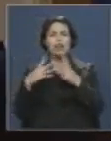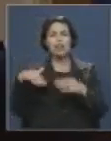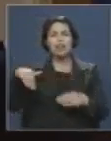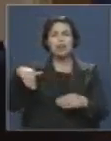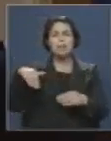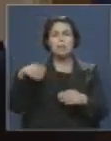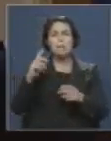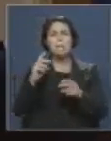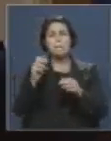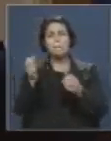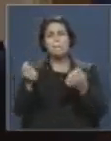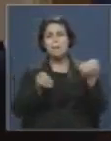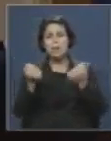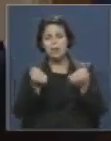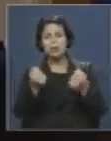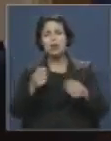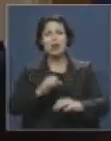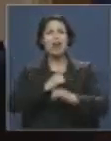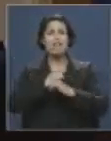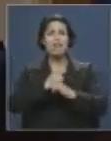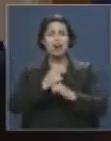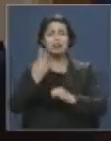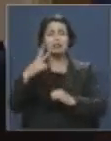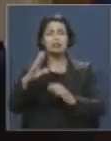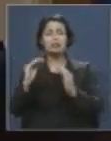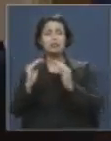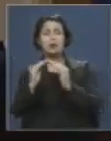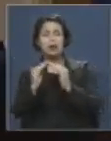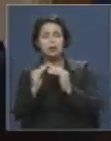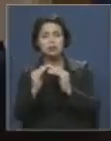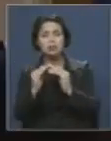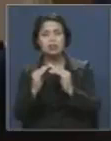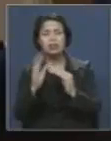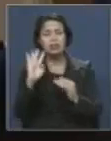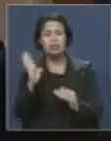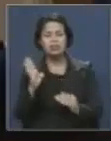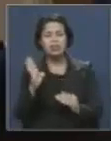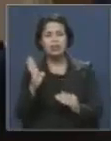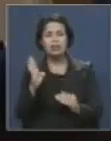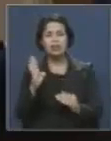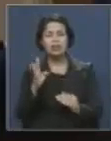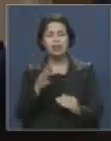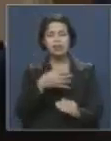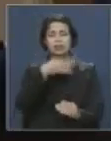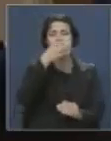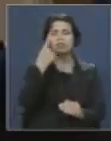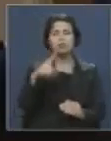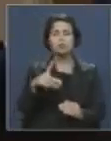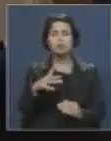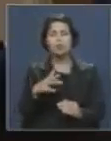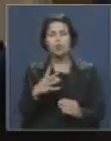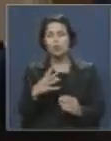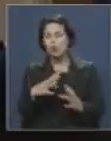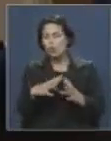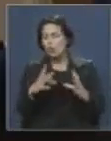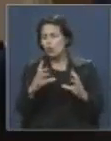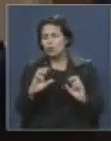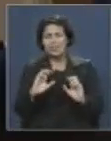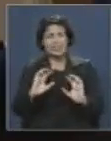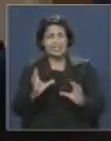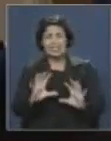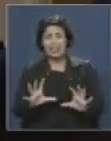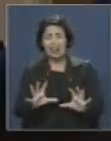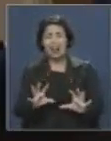caballo saliendo de madrugada desde sus hogares? O sea, ¿deberá delatar su tortuosa experiencia de